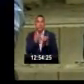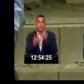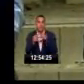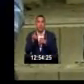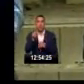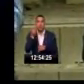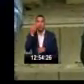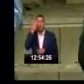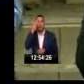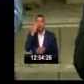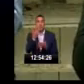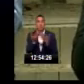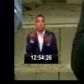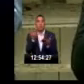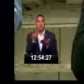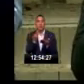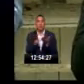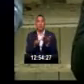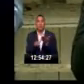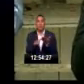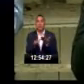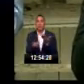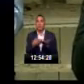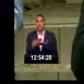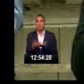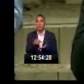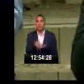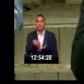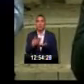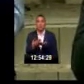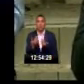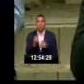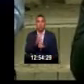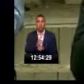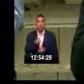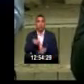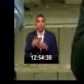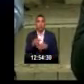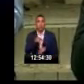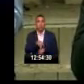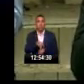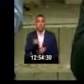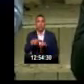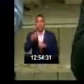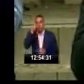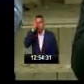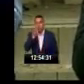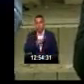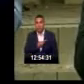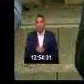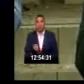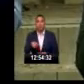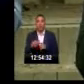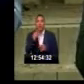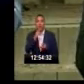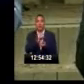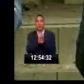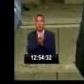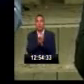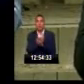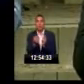el no saber exactamente lo que se nos podía venir en cualquier momento, en cualquier decisión, en cualquier cambio que